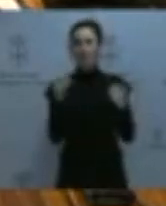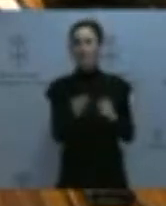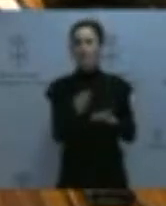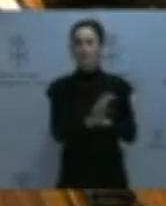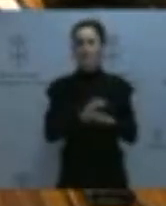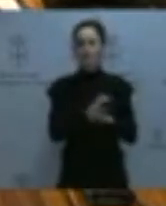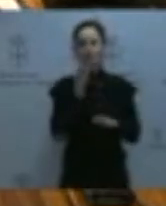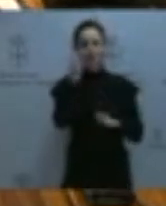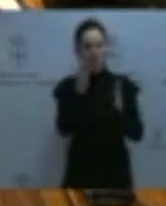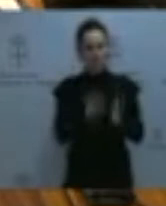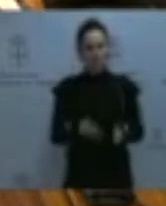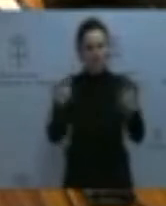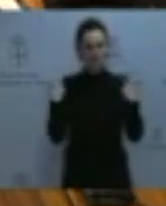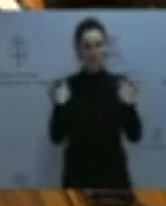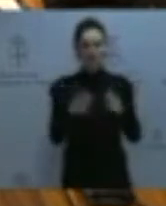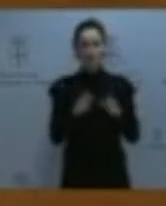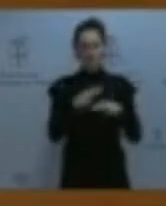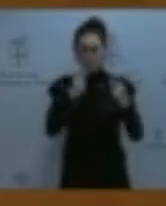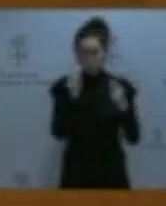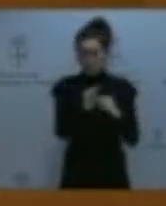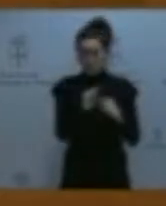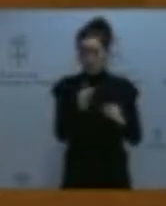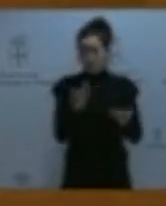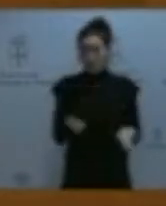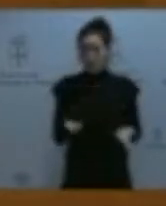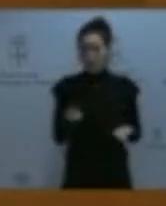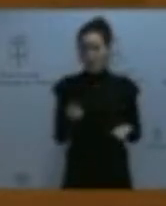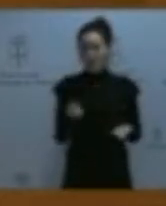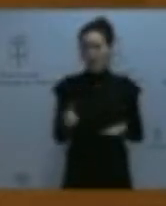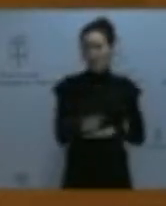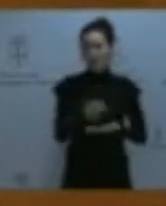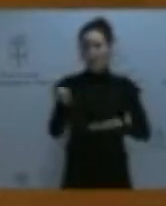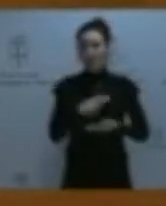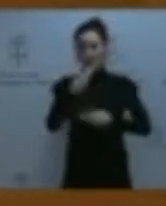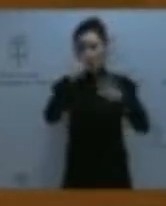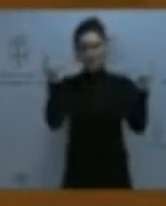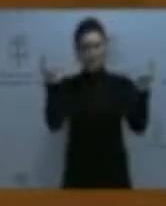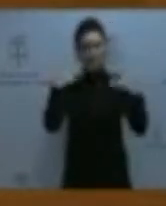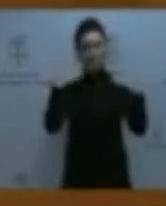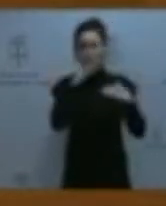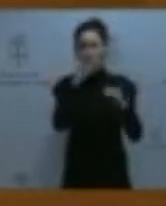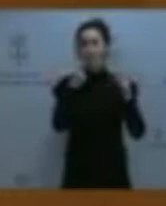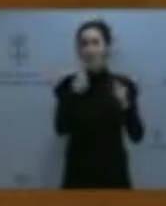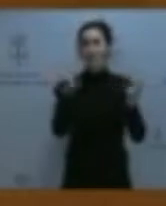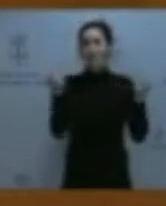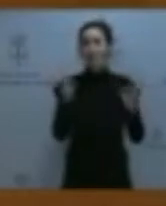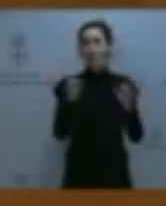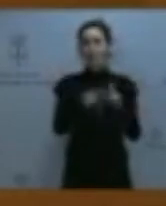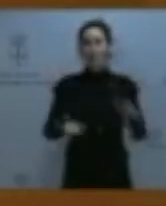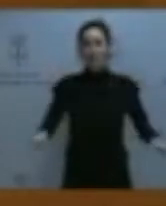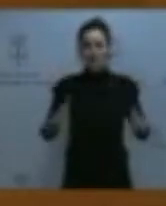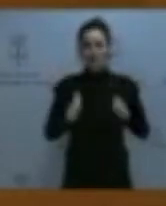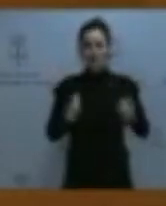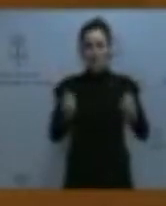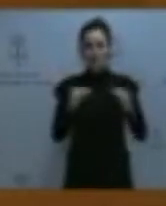y Sector Público. Hablábamos de la escasez de los ingresos públicos por la negativa de una reducida parte de la población con grandes